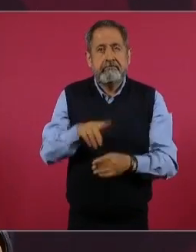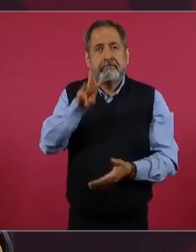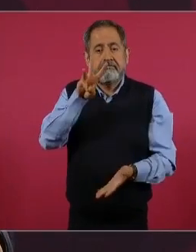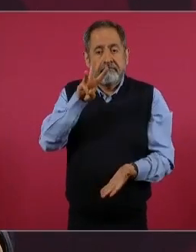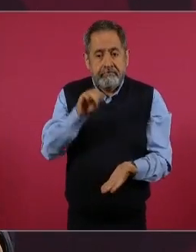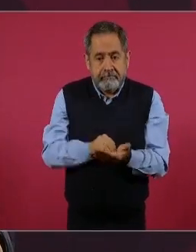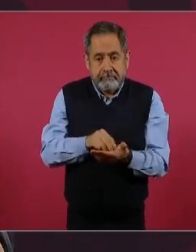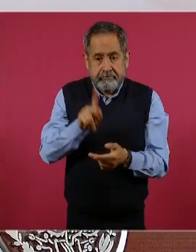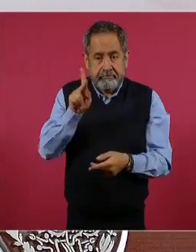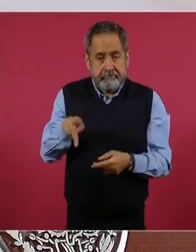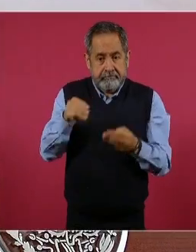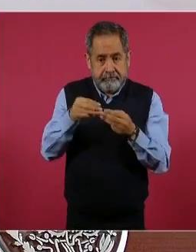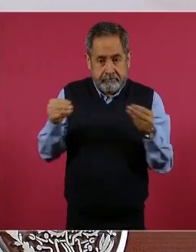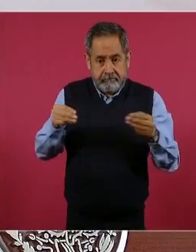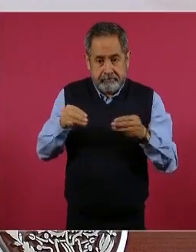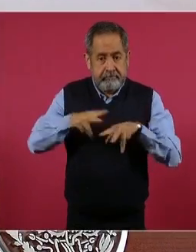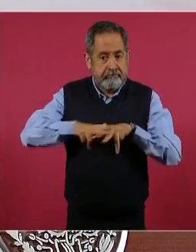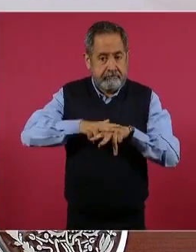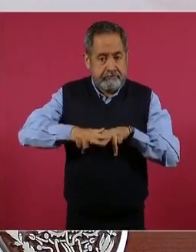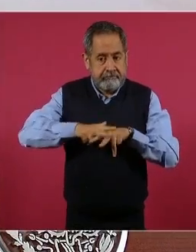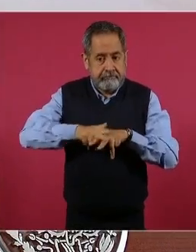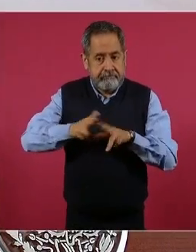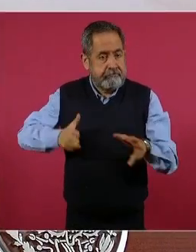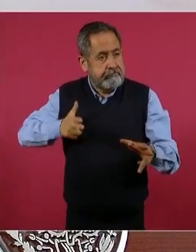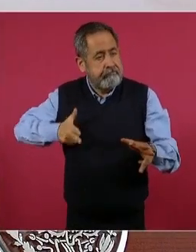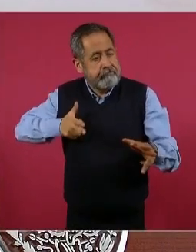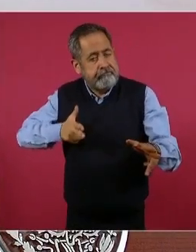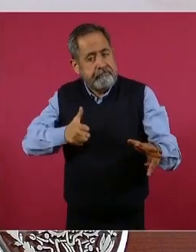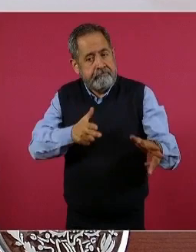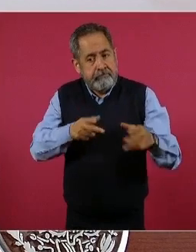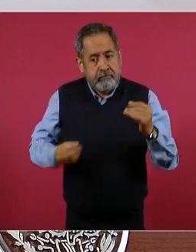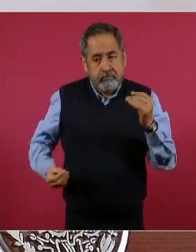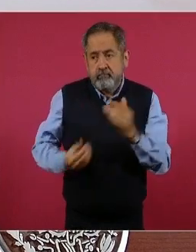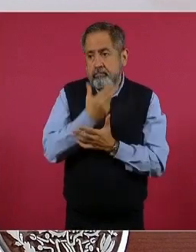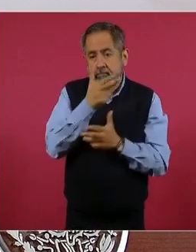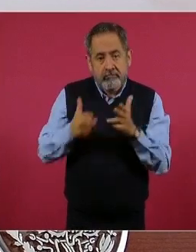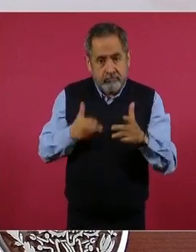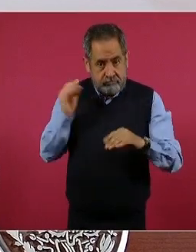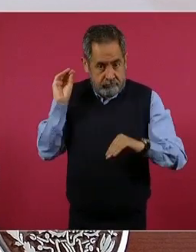3.000 kilómetros de vías férreas, trenes nuevos,